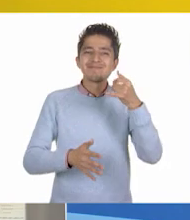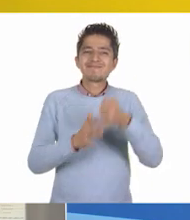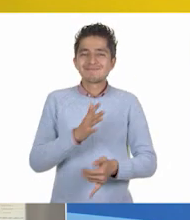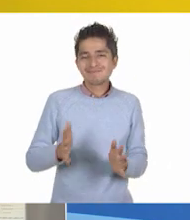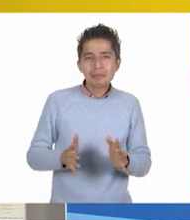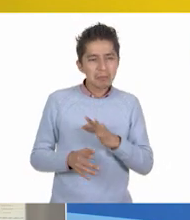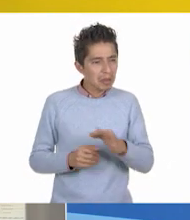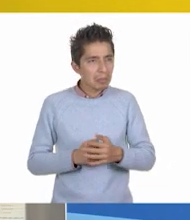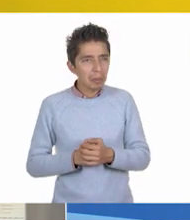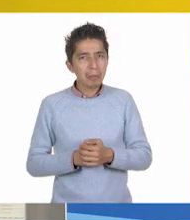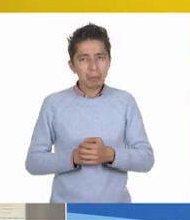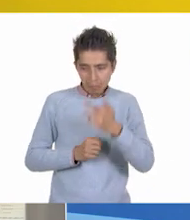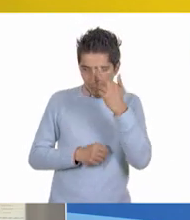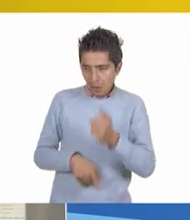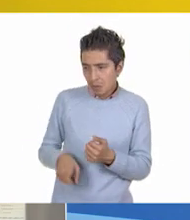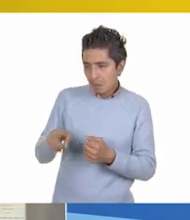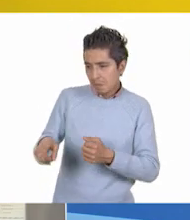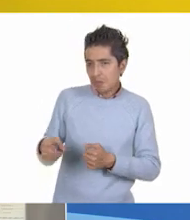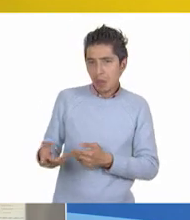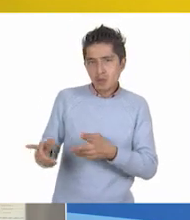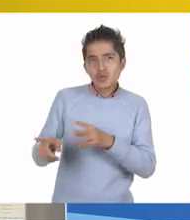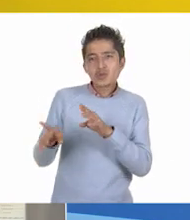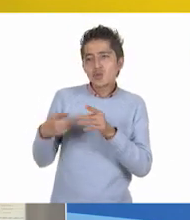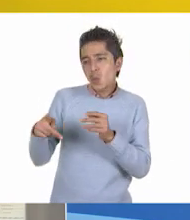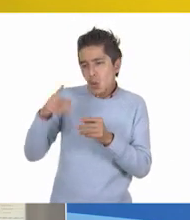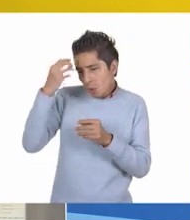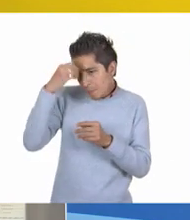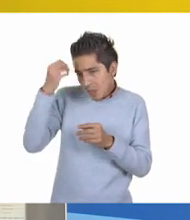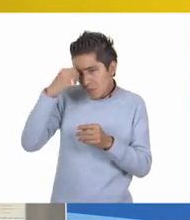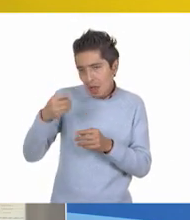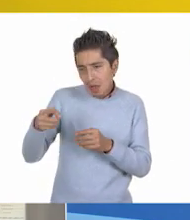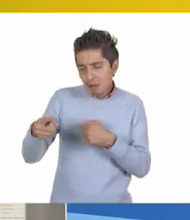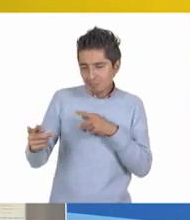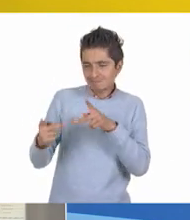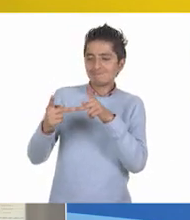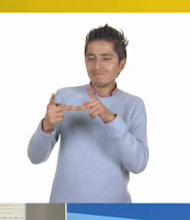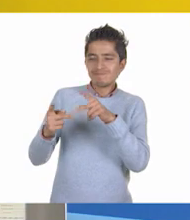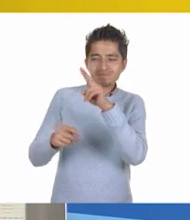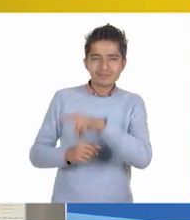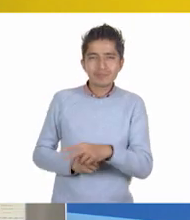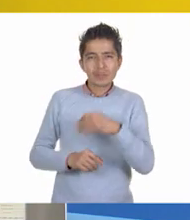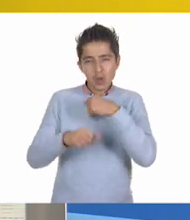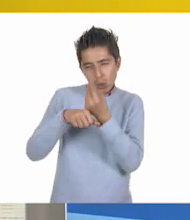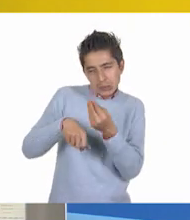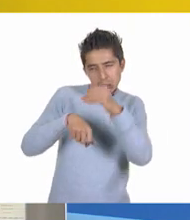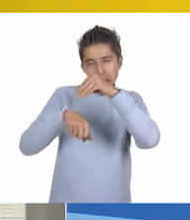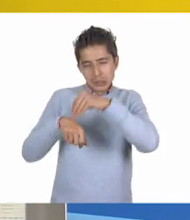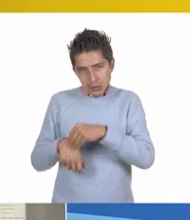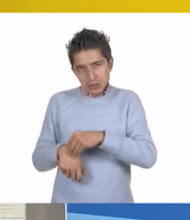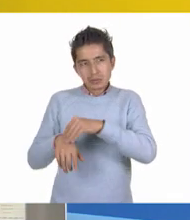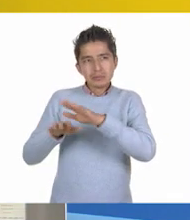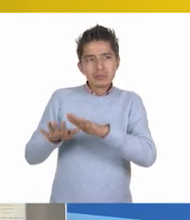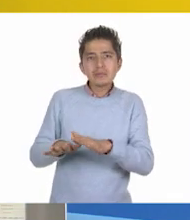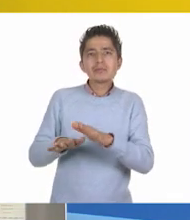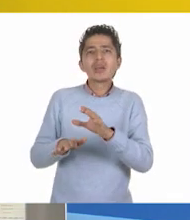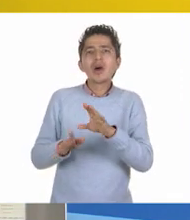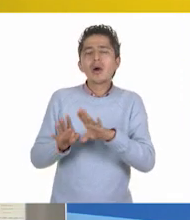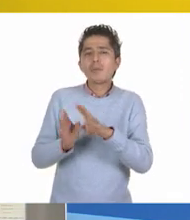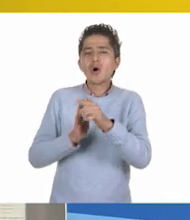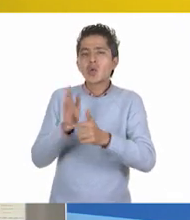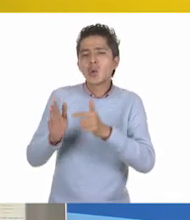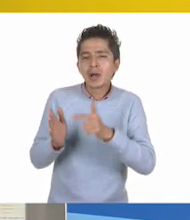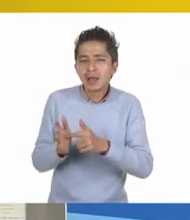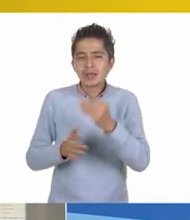resultaron muy atinadas tus observaciones, María, y coincido con ellas. Yo agregaría los saltos de lugar y tiempo